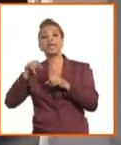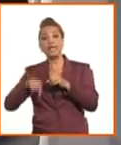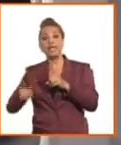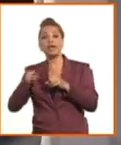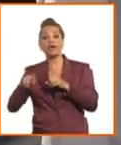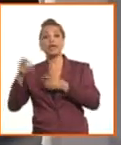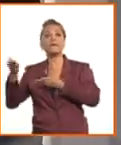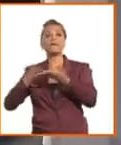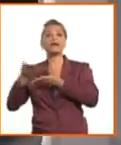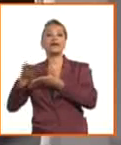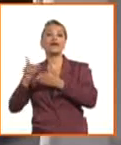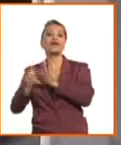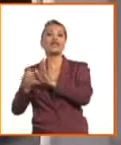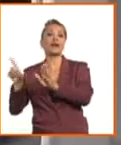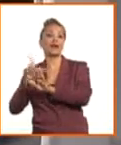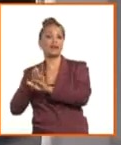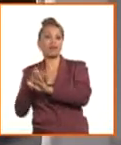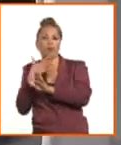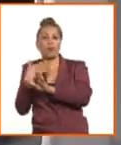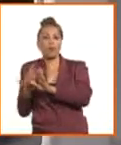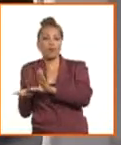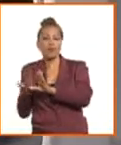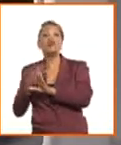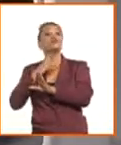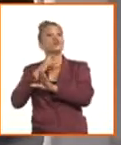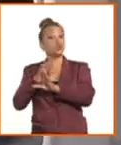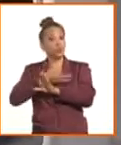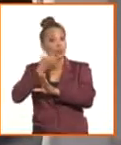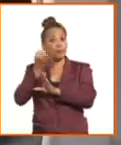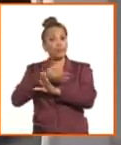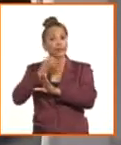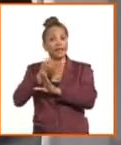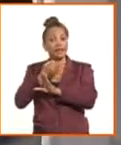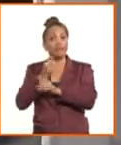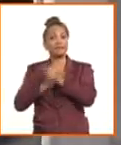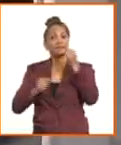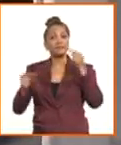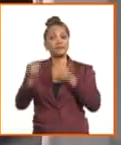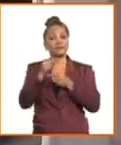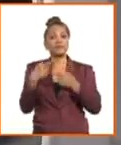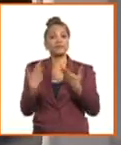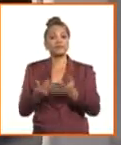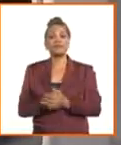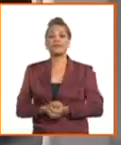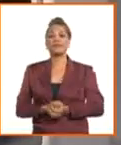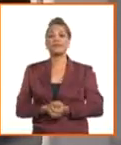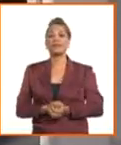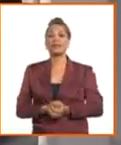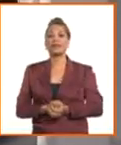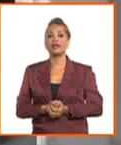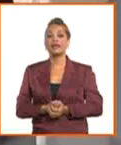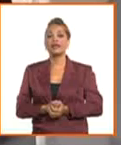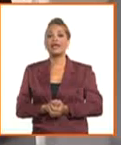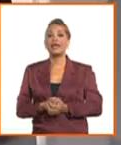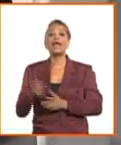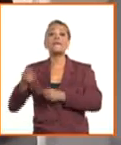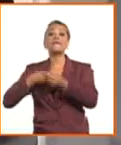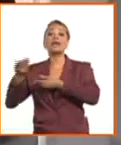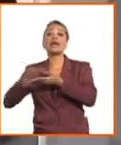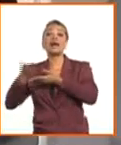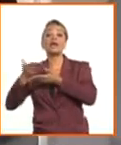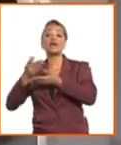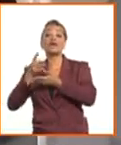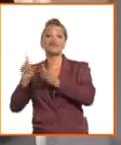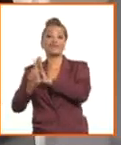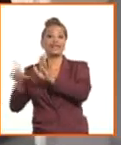informal. Yo expliqué, o sea, fundamenté que el tipo de cambio del mercado informal no es el tipo de cambio de equilibrio de